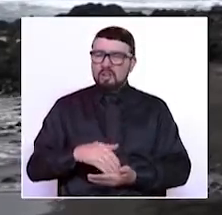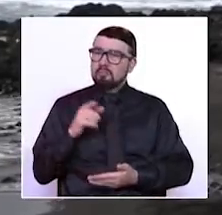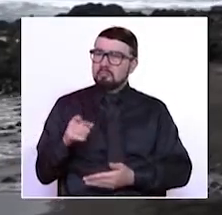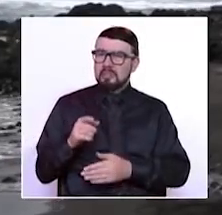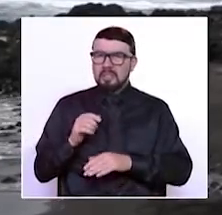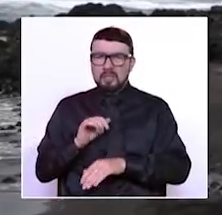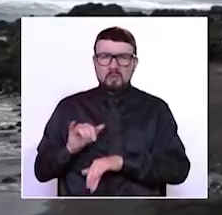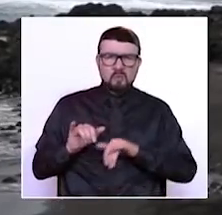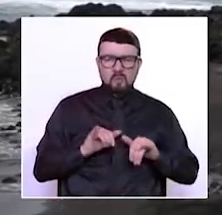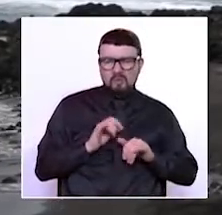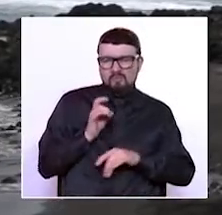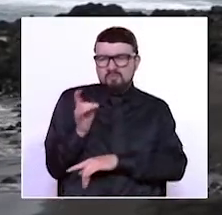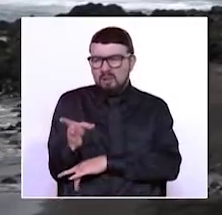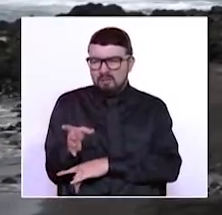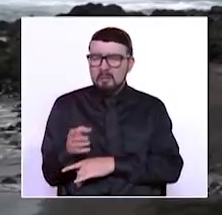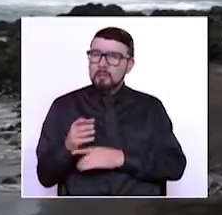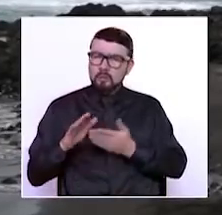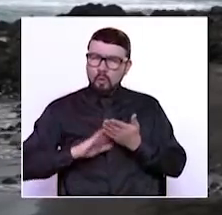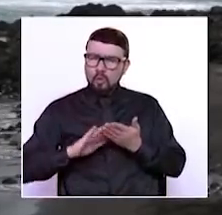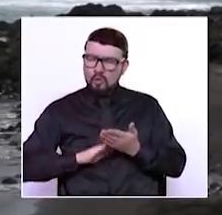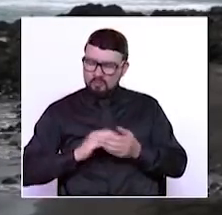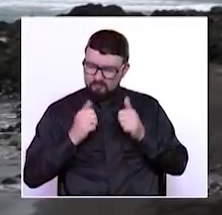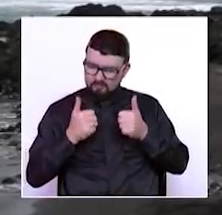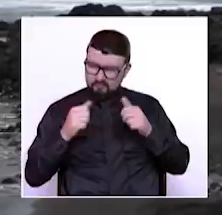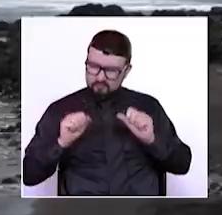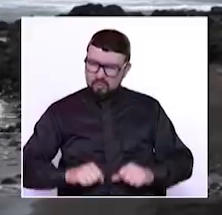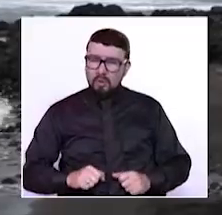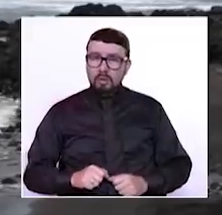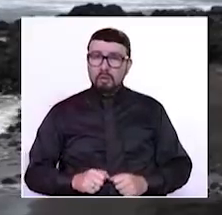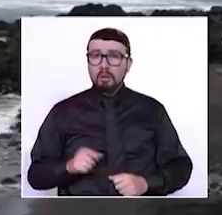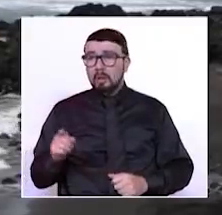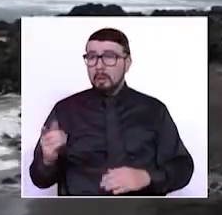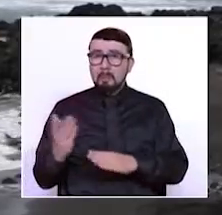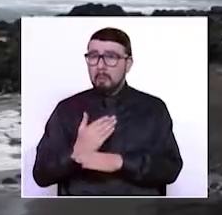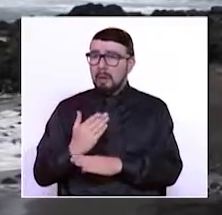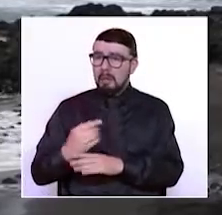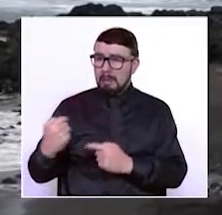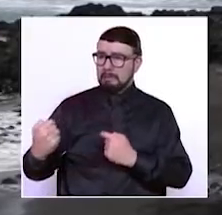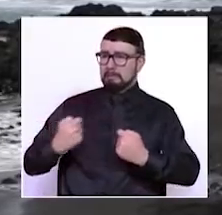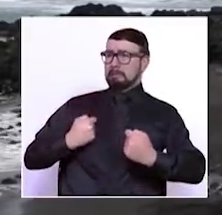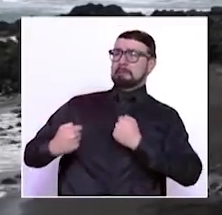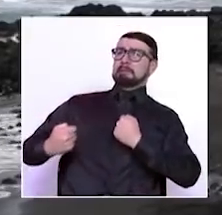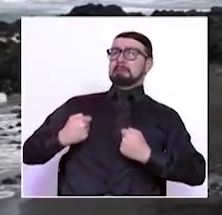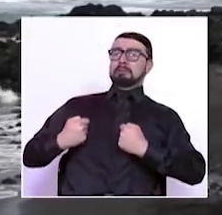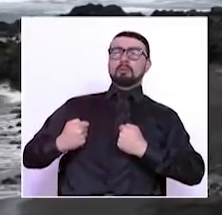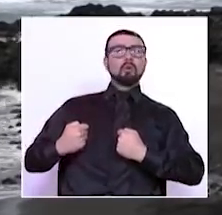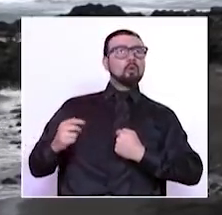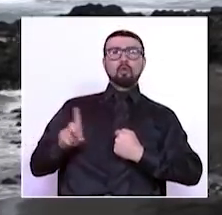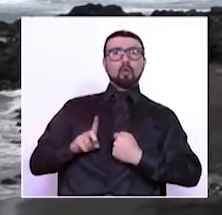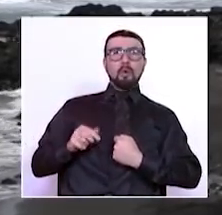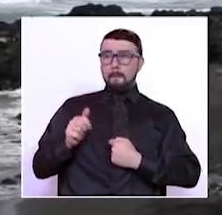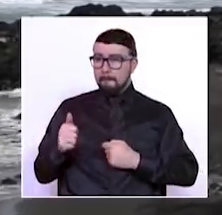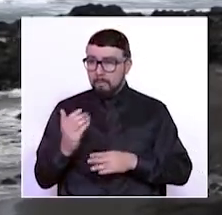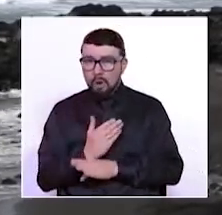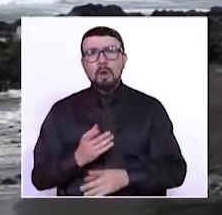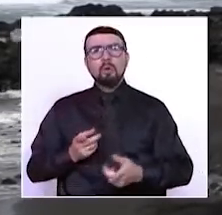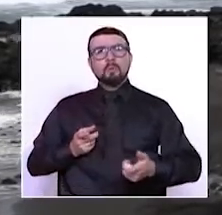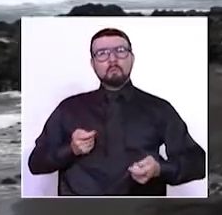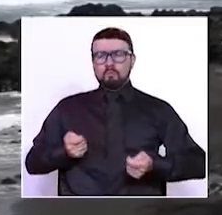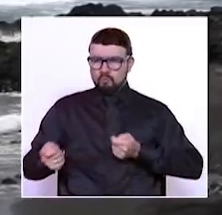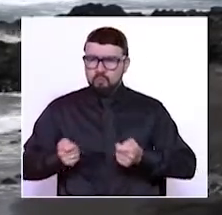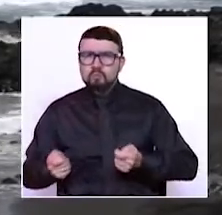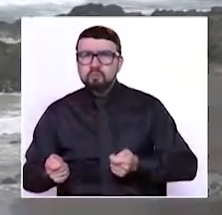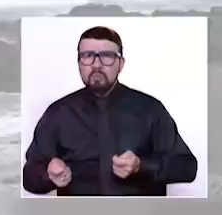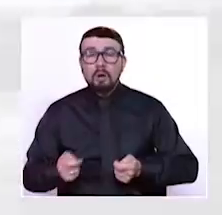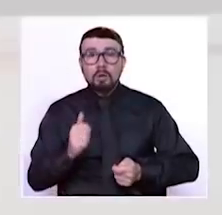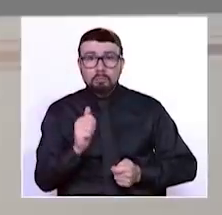solución se presentará sola. Jamás dejes que el problema te controle. Tienes que controlar el problema. Debes hacer el